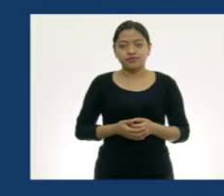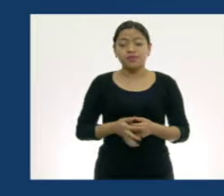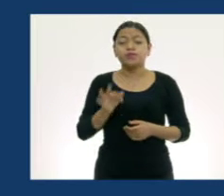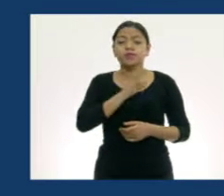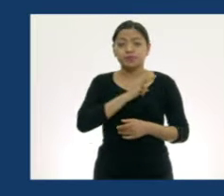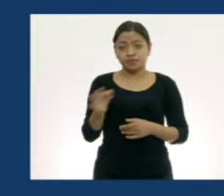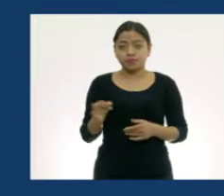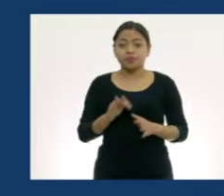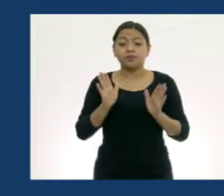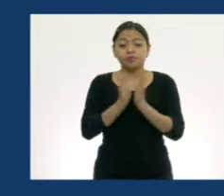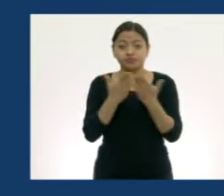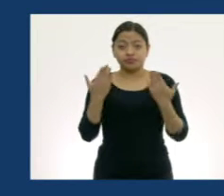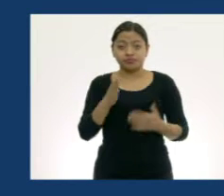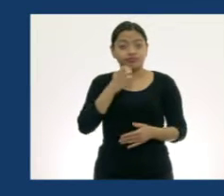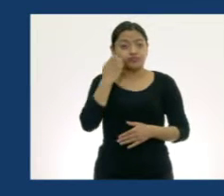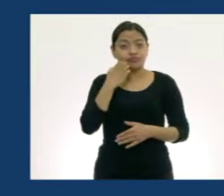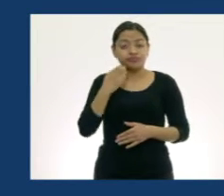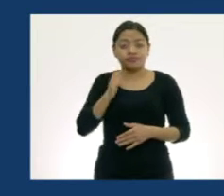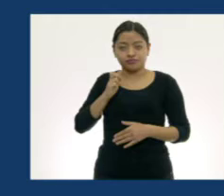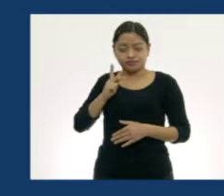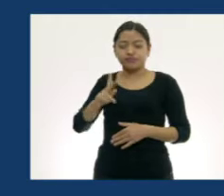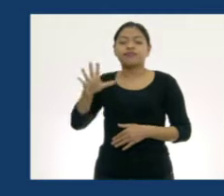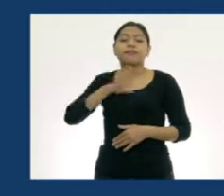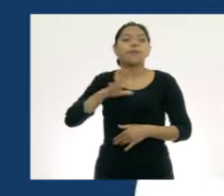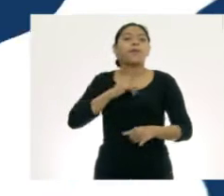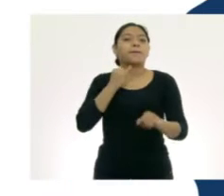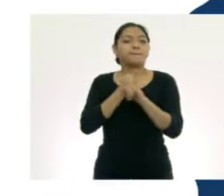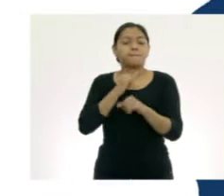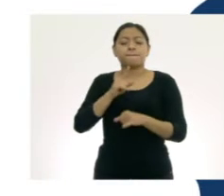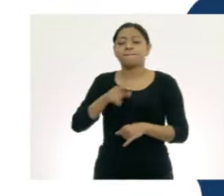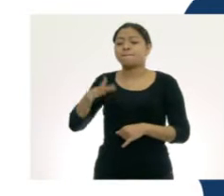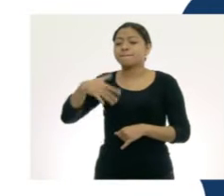También puedes encontrar los libros de texto en la página